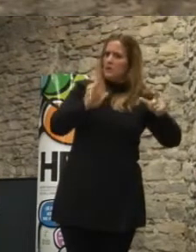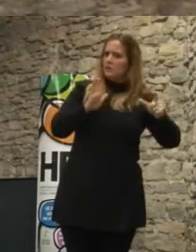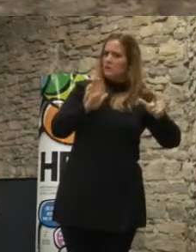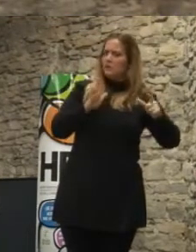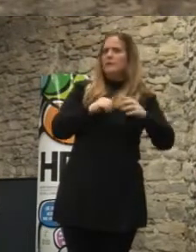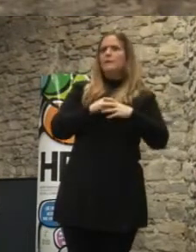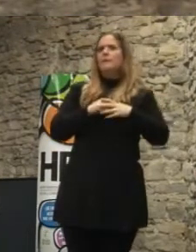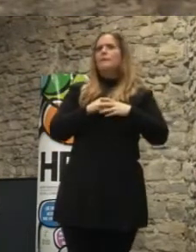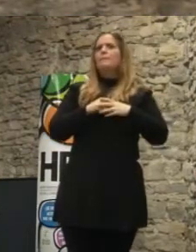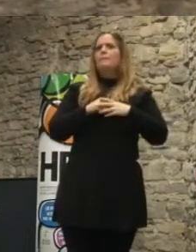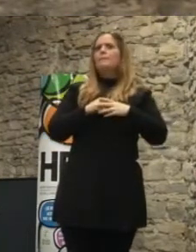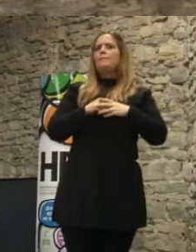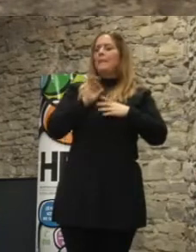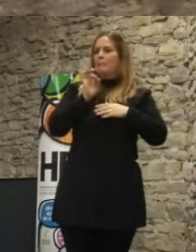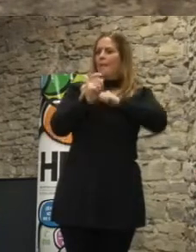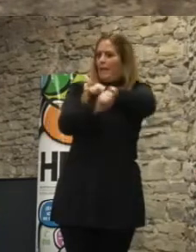Las hay